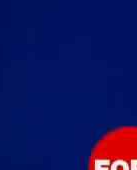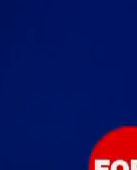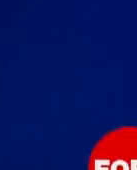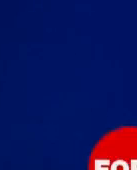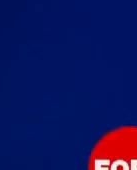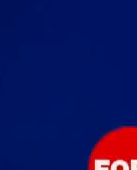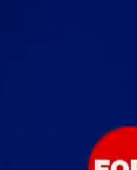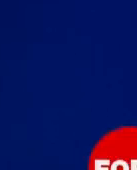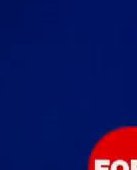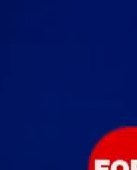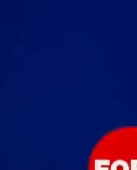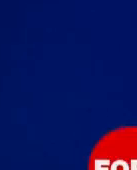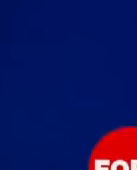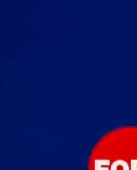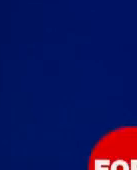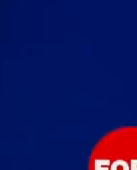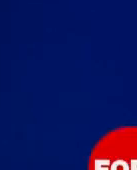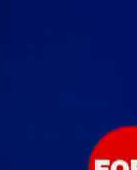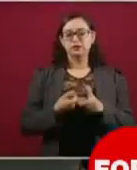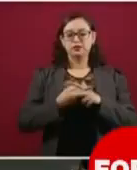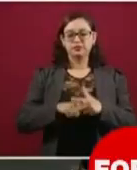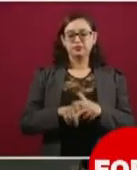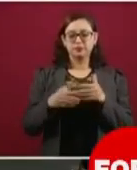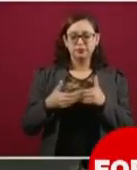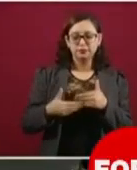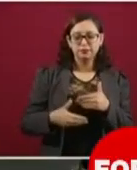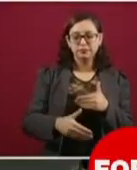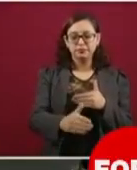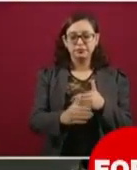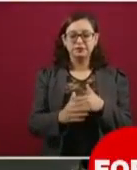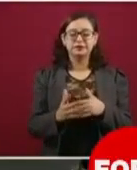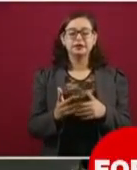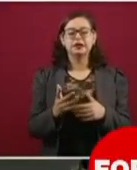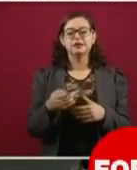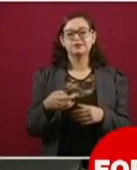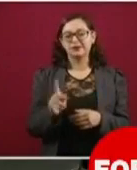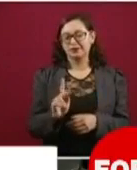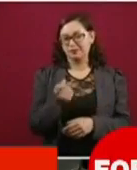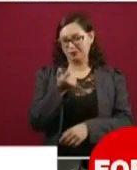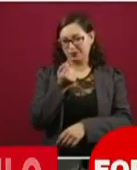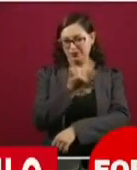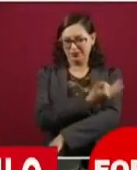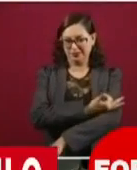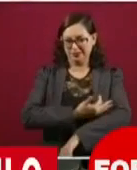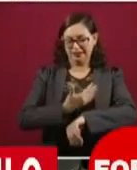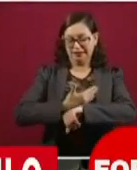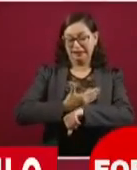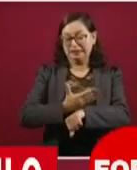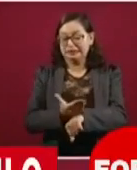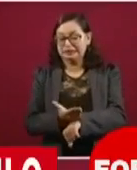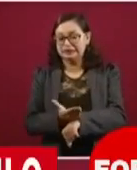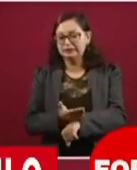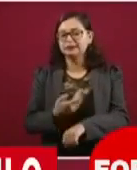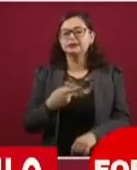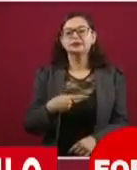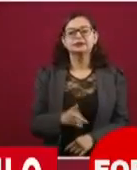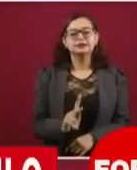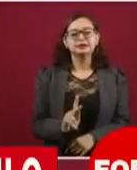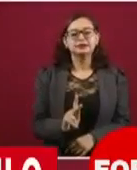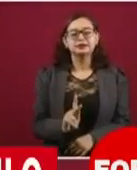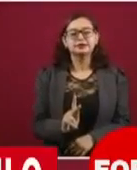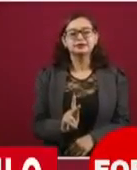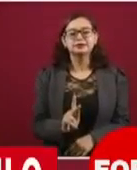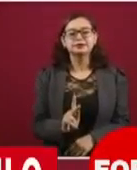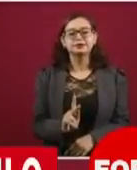El presidente López Obrador también se refirió a la seguridad en el país. Dijo que en su administración se ha logrado disminuir los delitos de homicidio y robo de vehículo. Detalló que